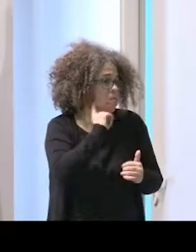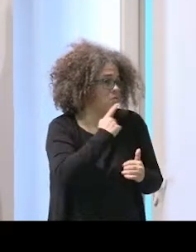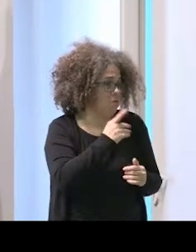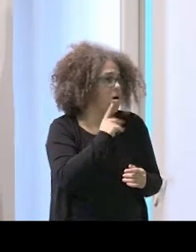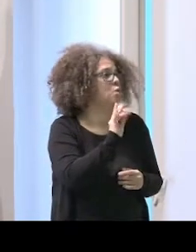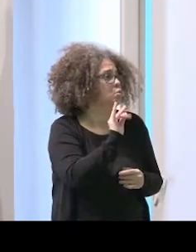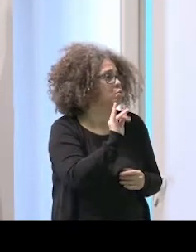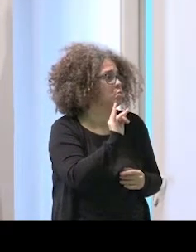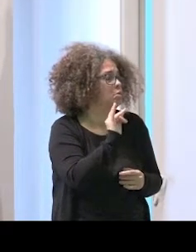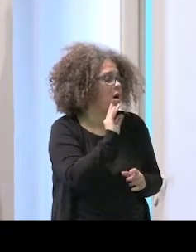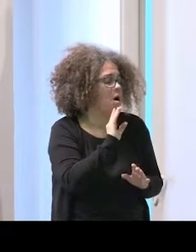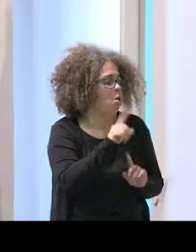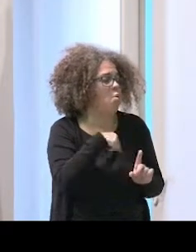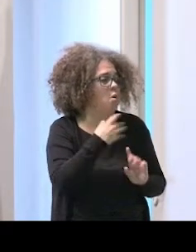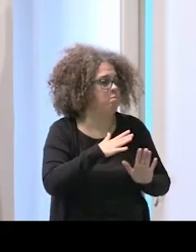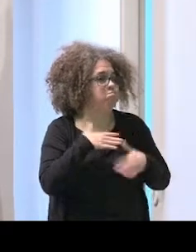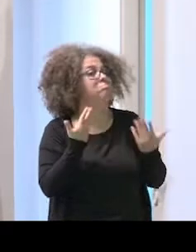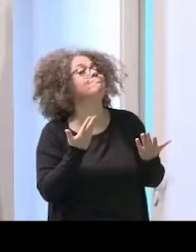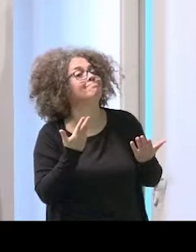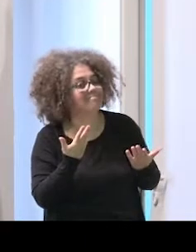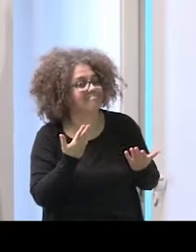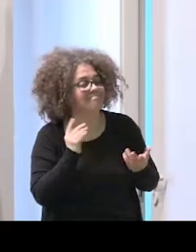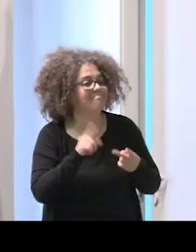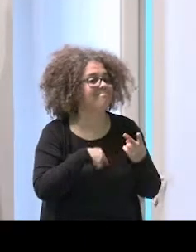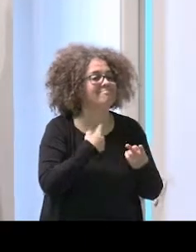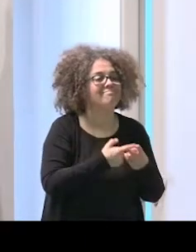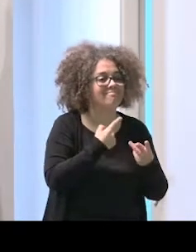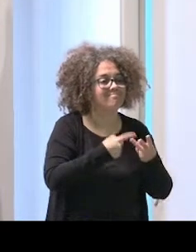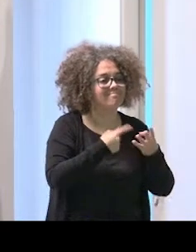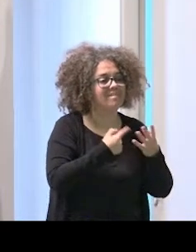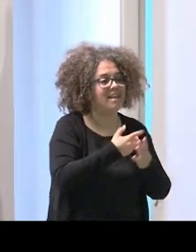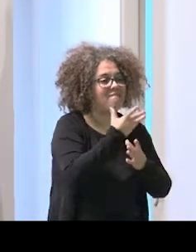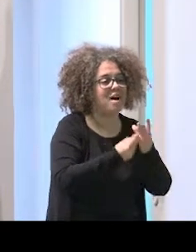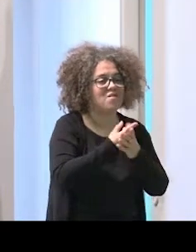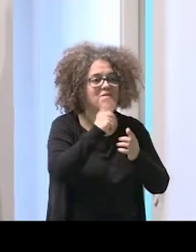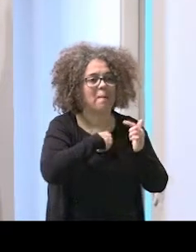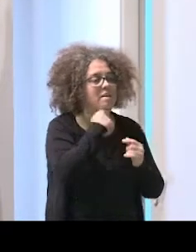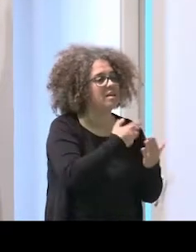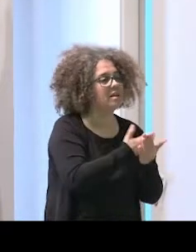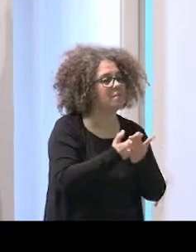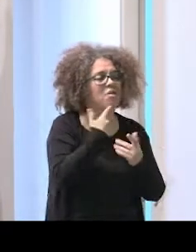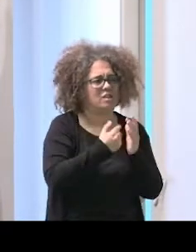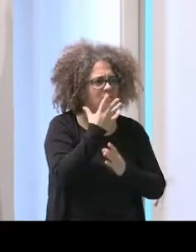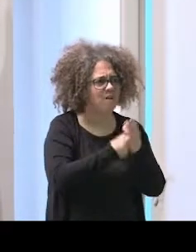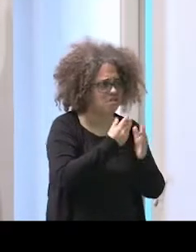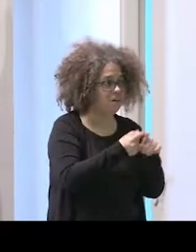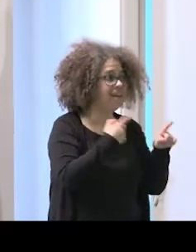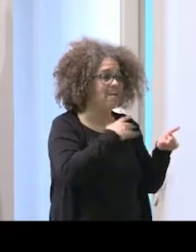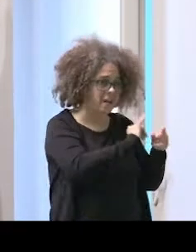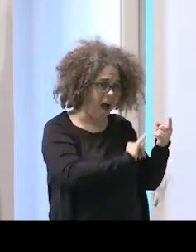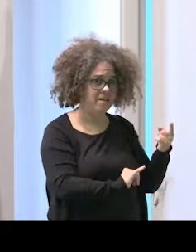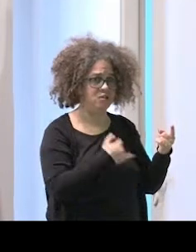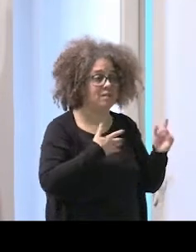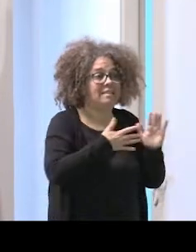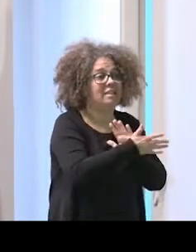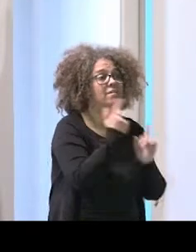cribado, hay niños que tienen sorderas de inicio tardío que van a pasar el cribado y hay fallos de las técnicas de cribado que no son muy altos, pero también existen. Entonces, todo